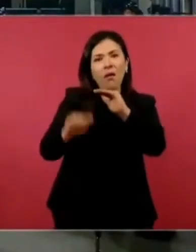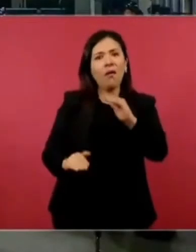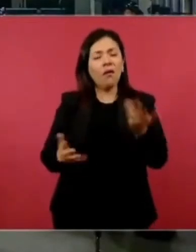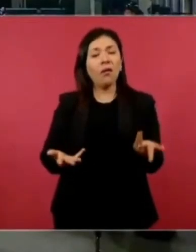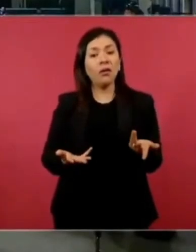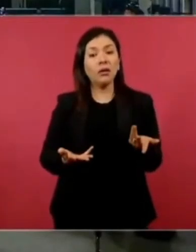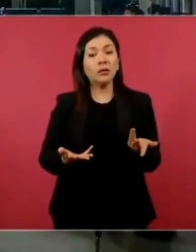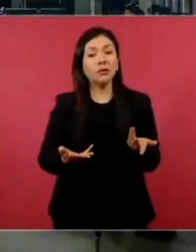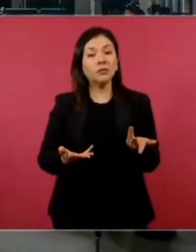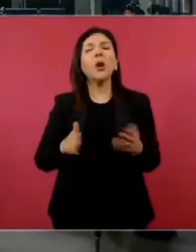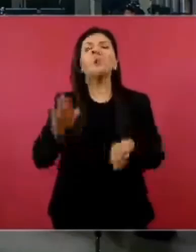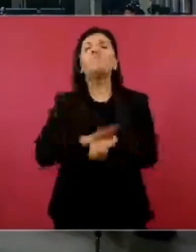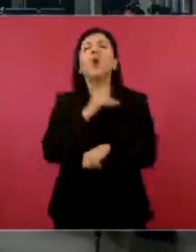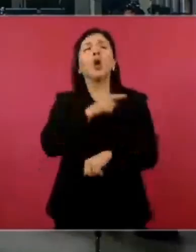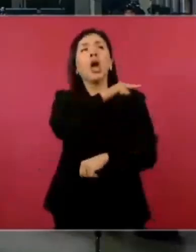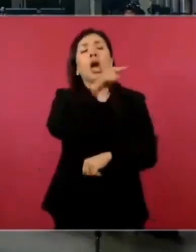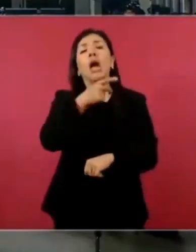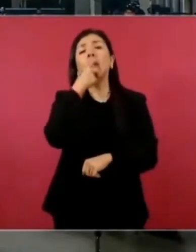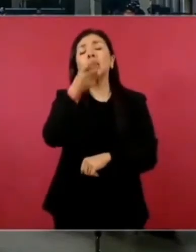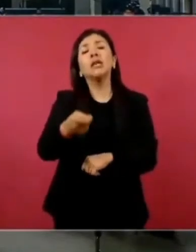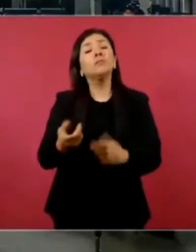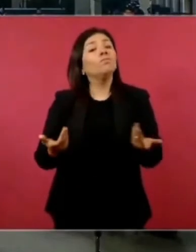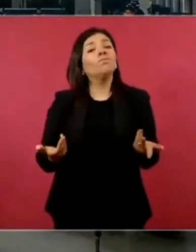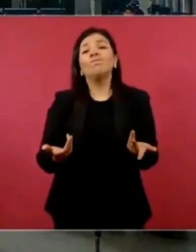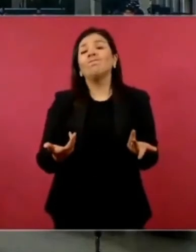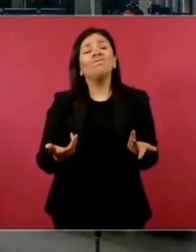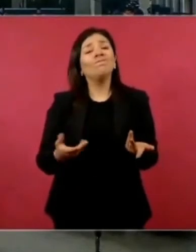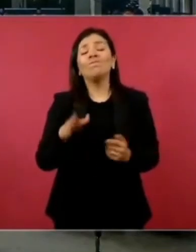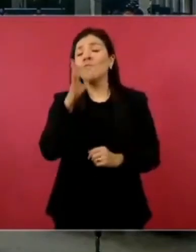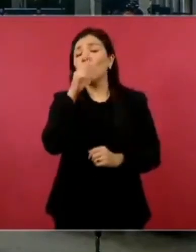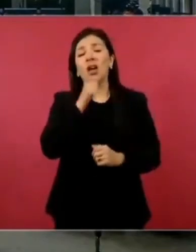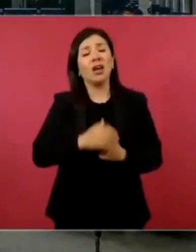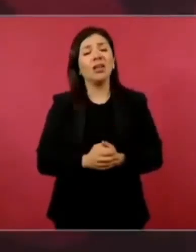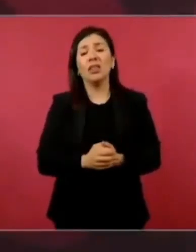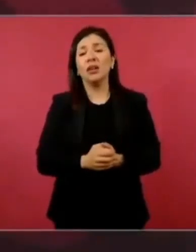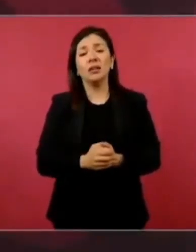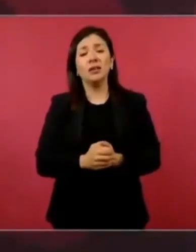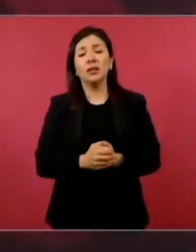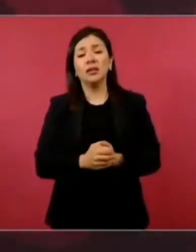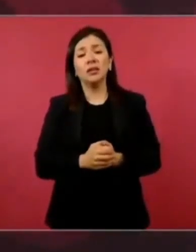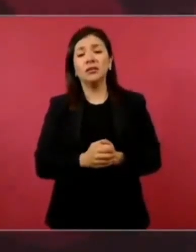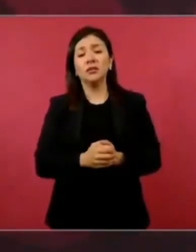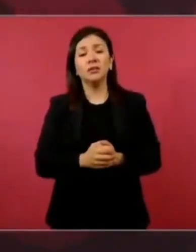Y con el cuento de que